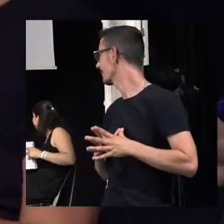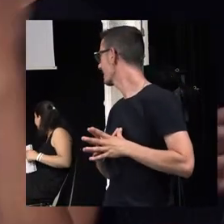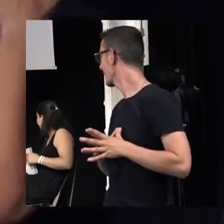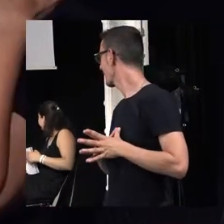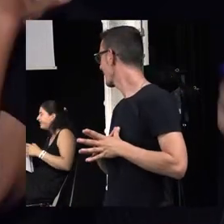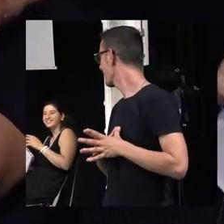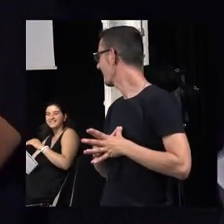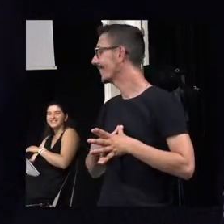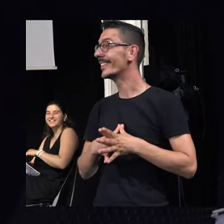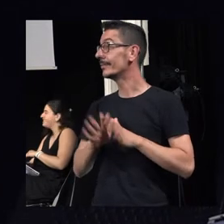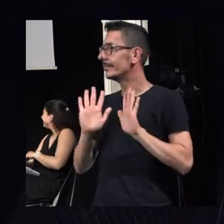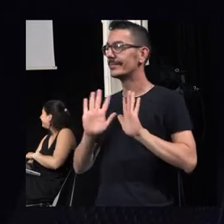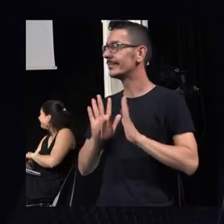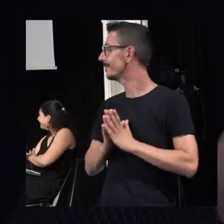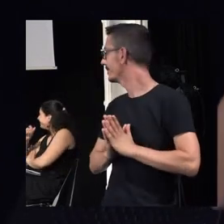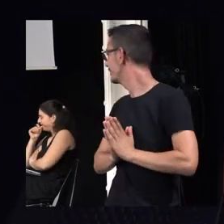Sí, perdón.